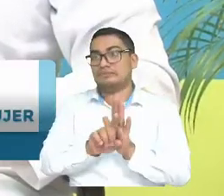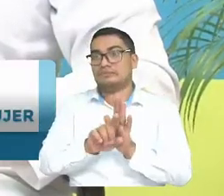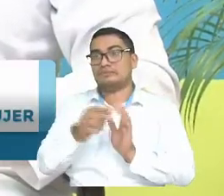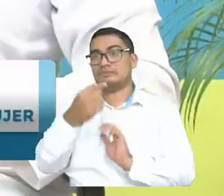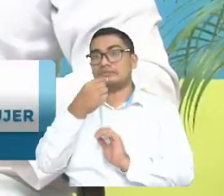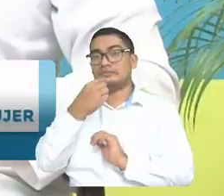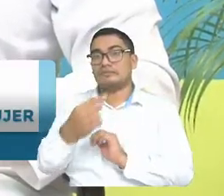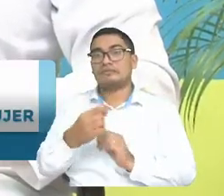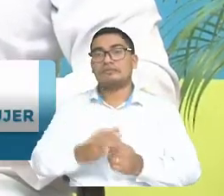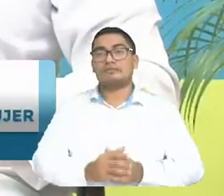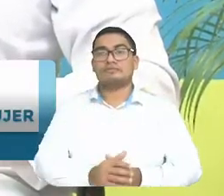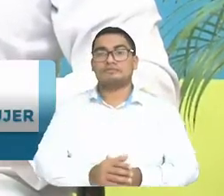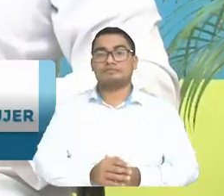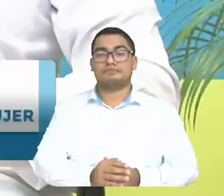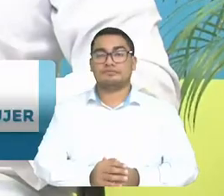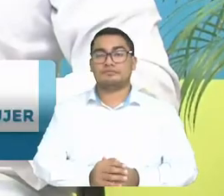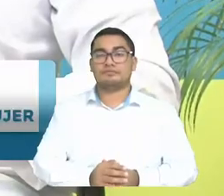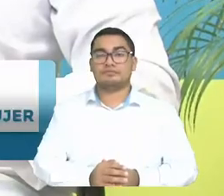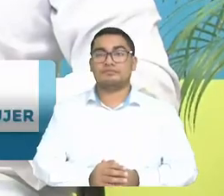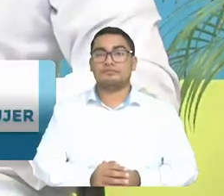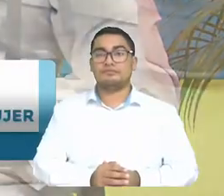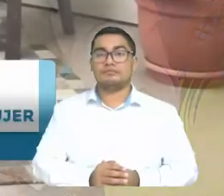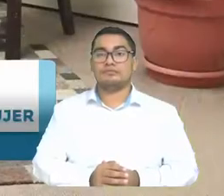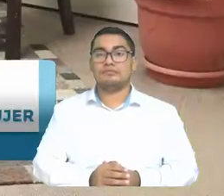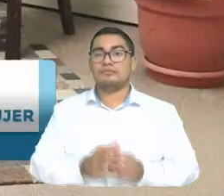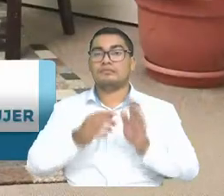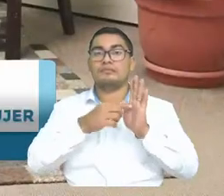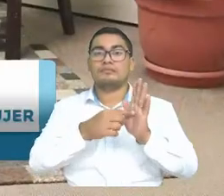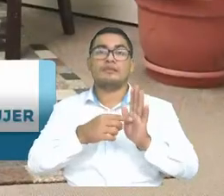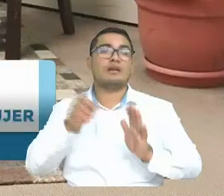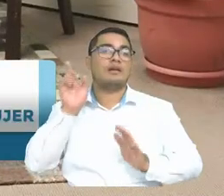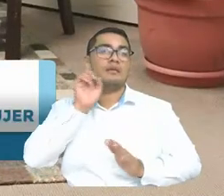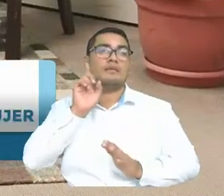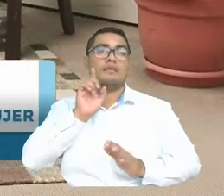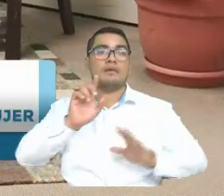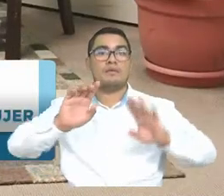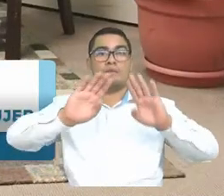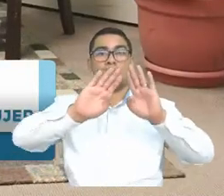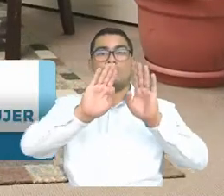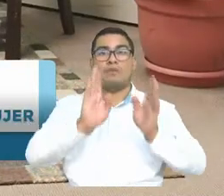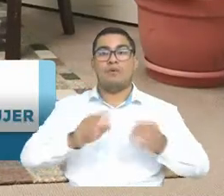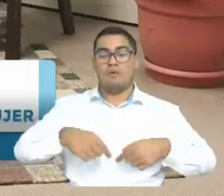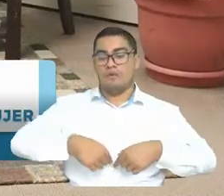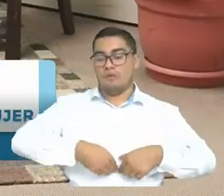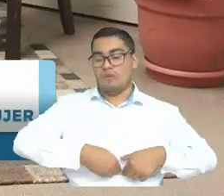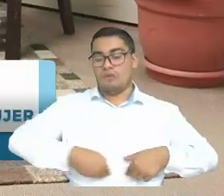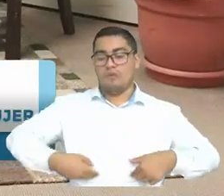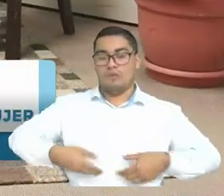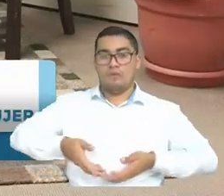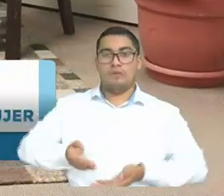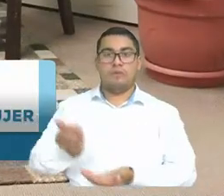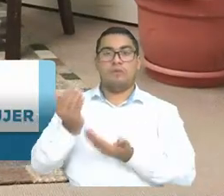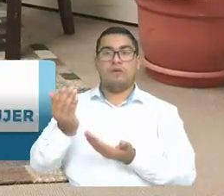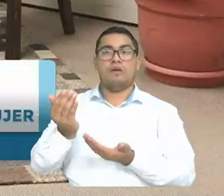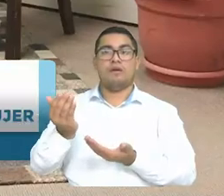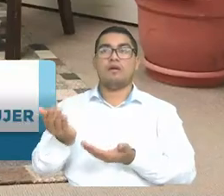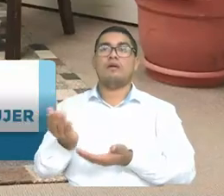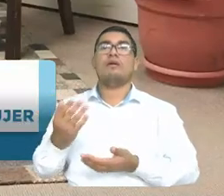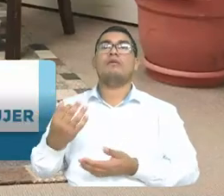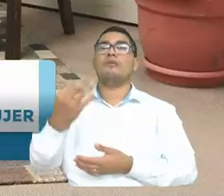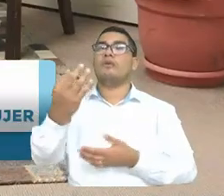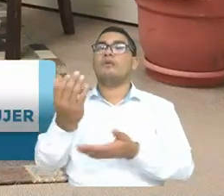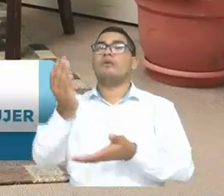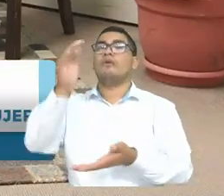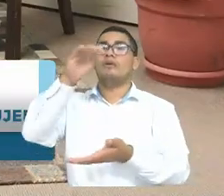para terminar. Todavía sigue siendo un mito eso de que si la mujer tuvo por cesárea, el siguiente parto nuevamente va a ser por